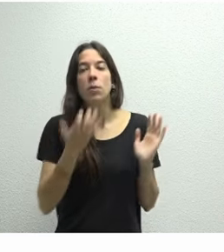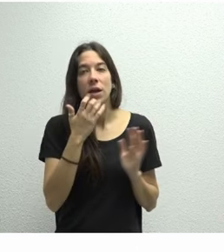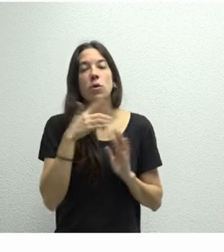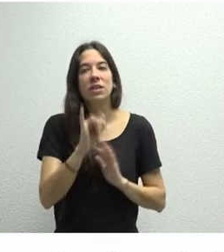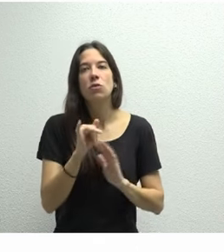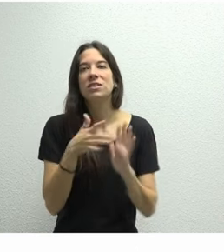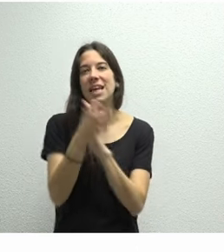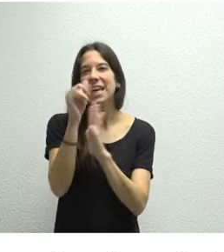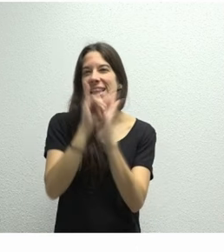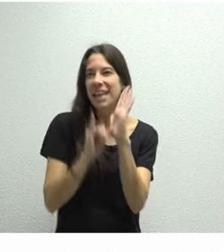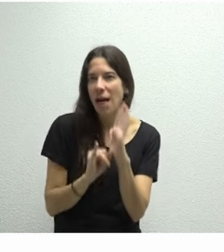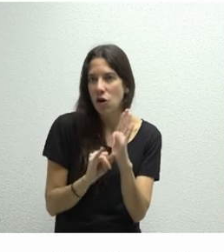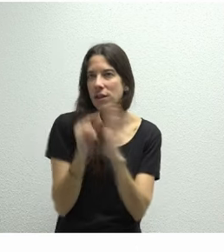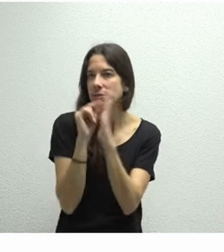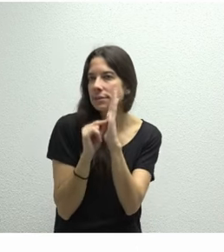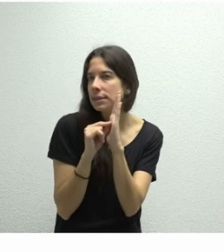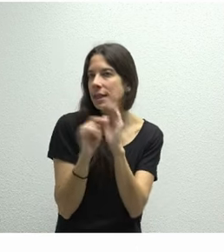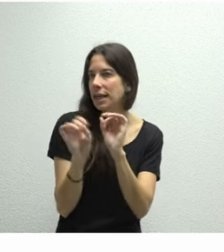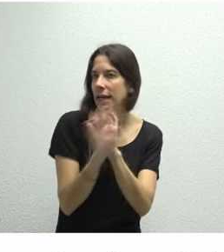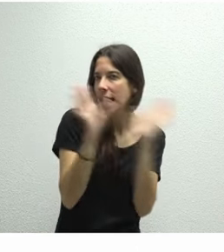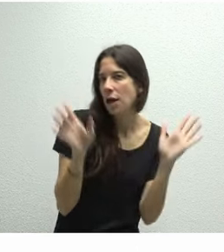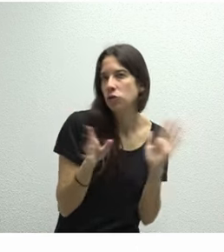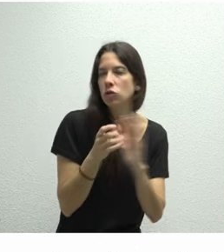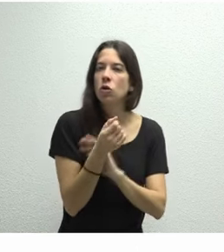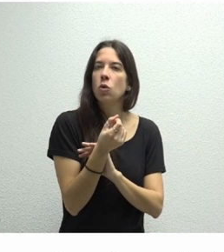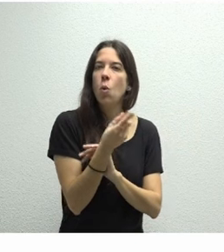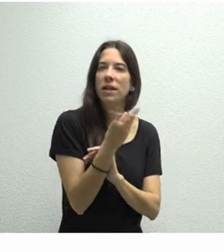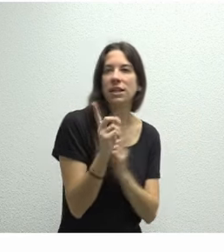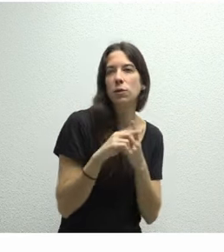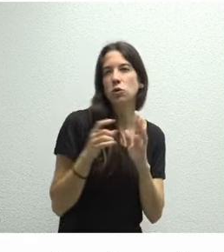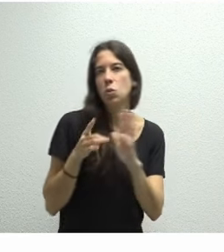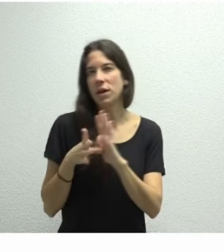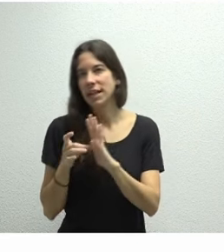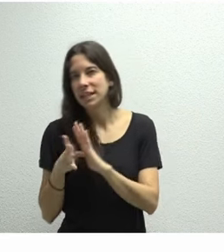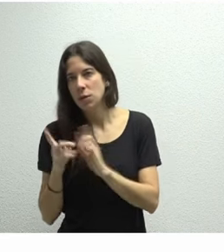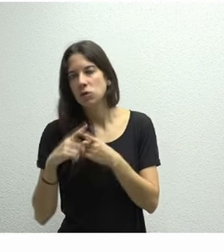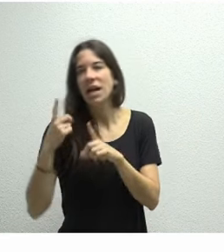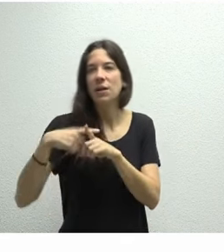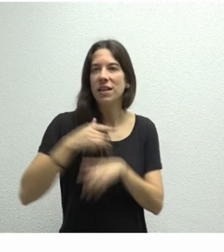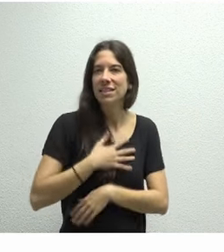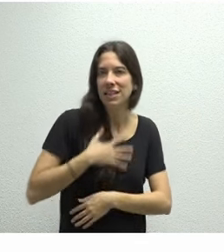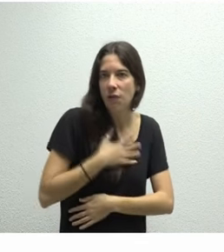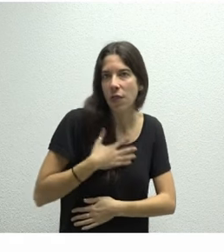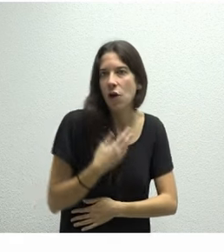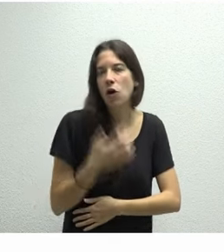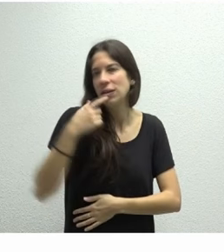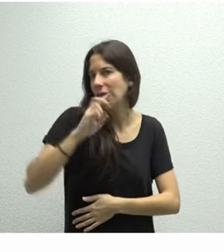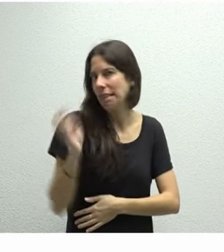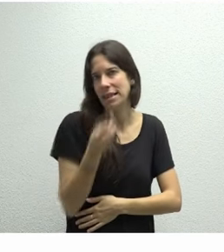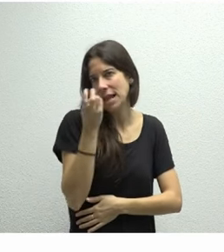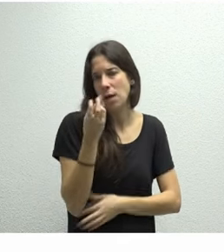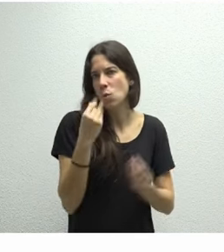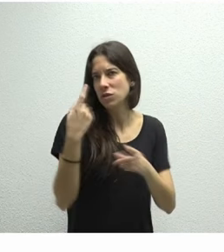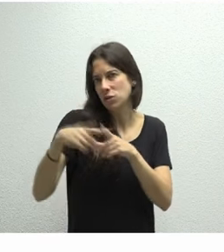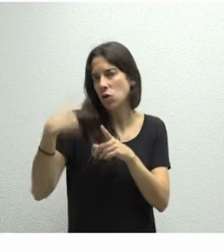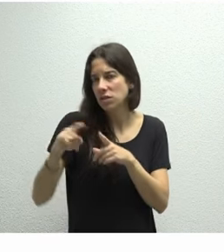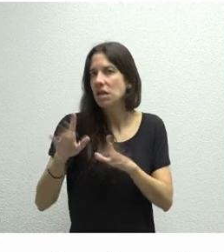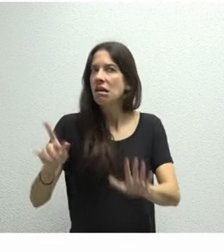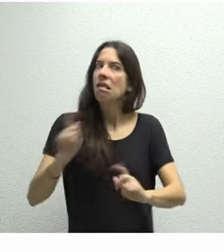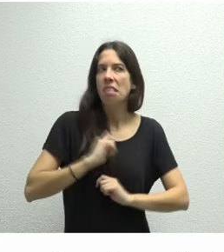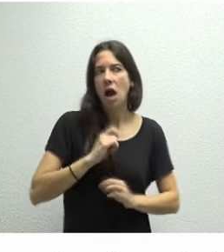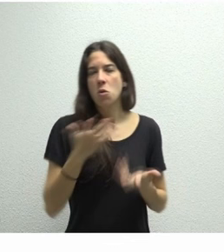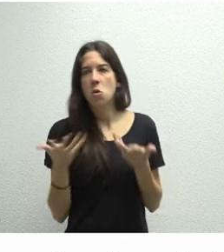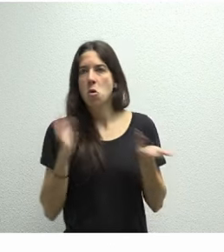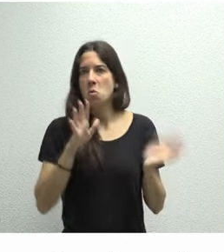claros tanto cuantitativos como cualitativos no satisfacción et etcétera etcétera que nos pueda la idea